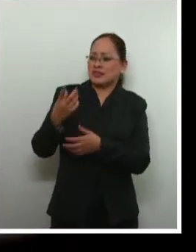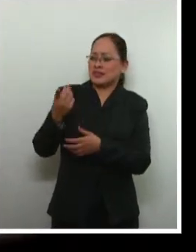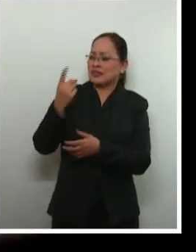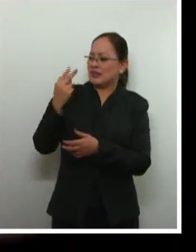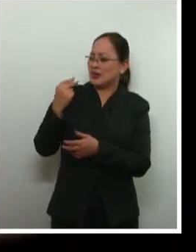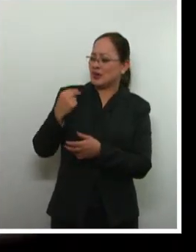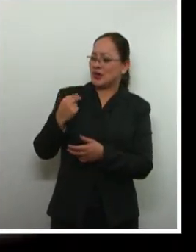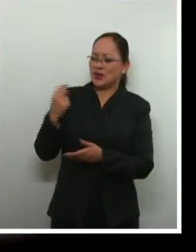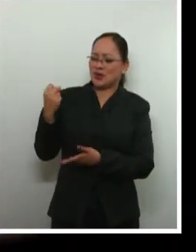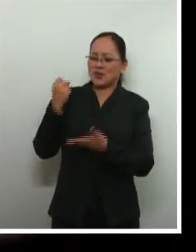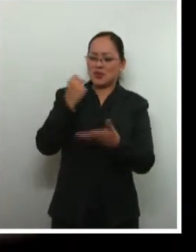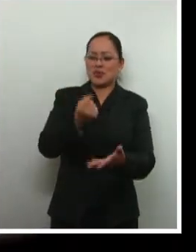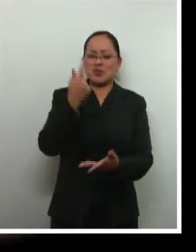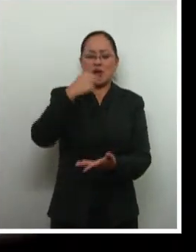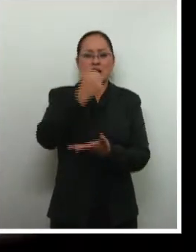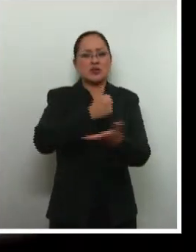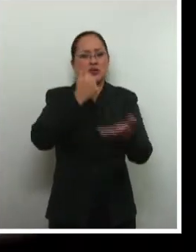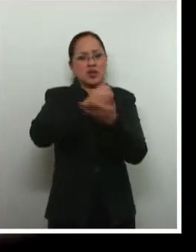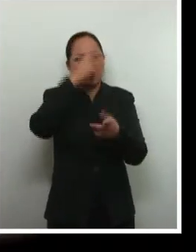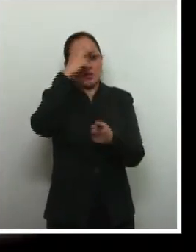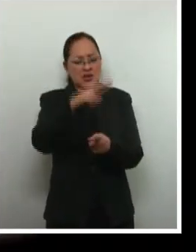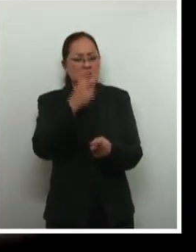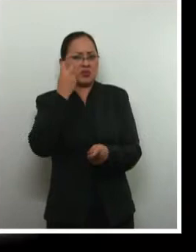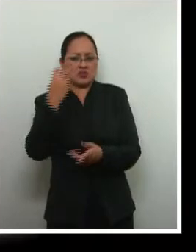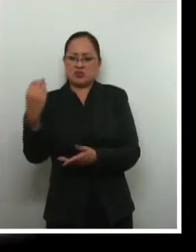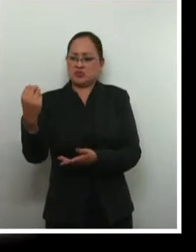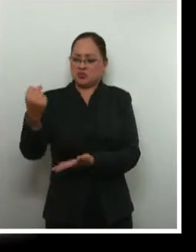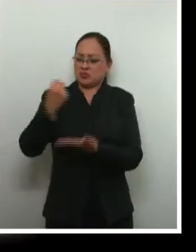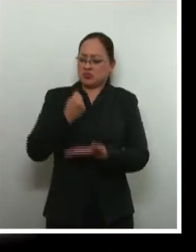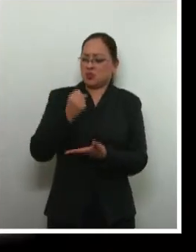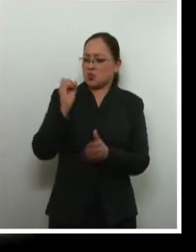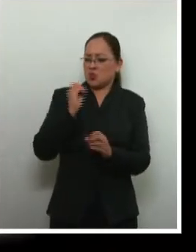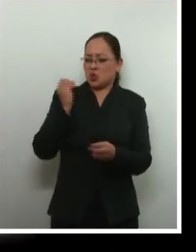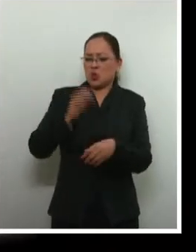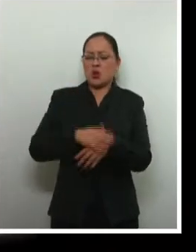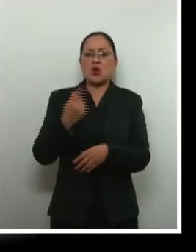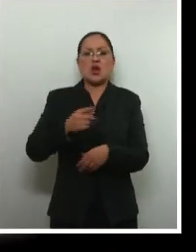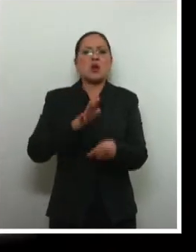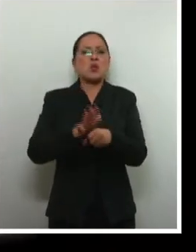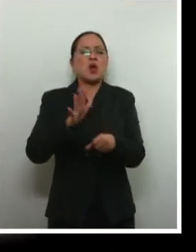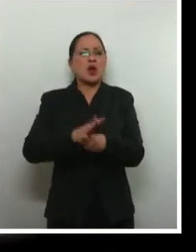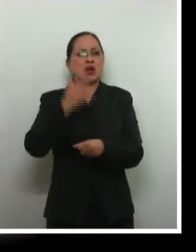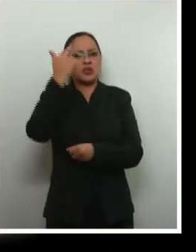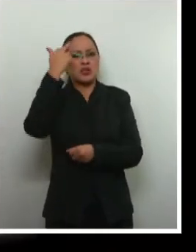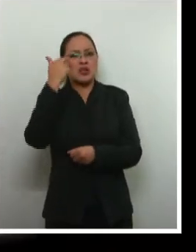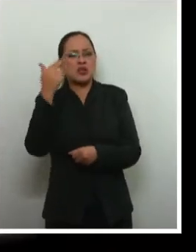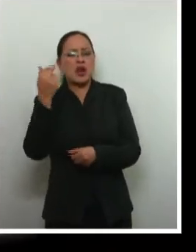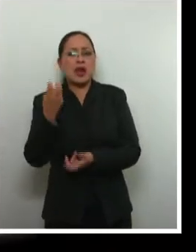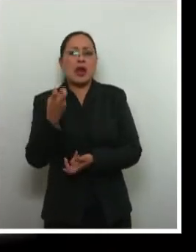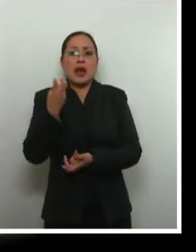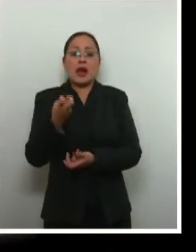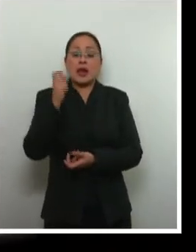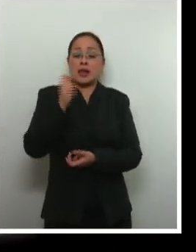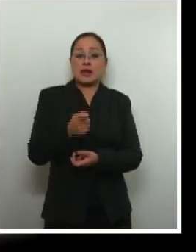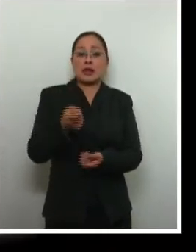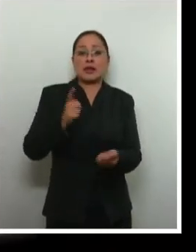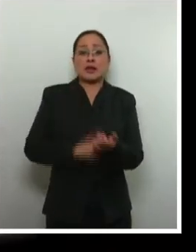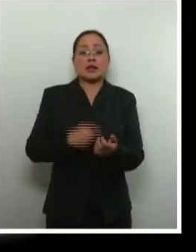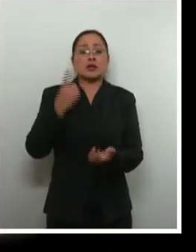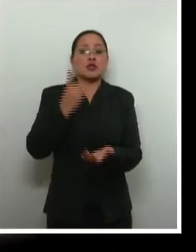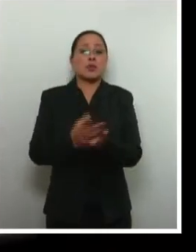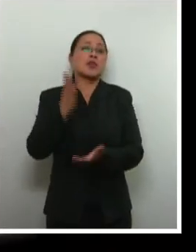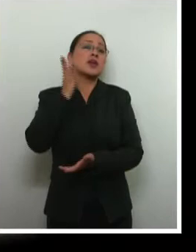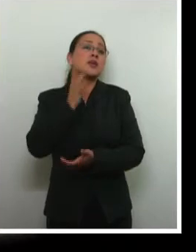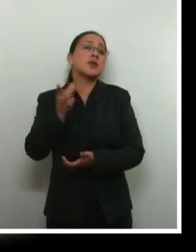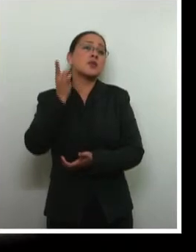el fondo de capitalidad para la ciudad con el argumento de que es una atribución de la Cámara